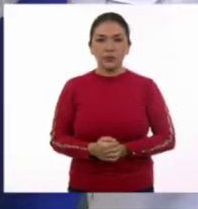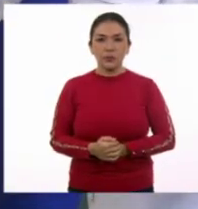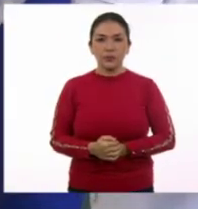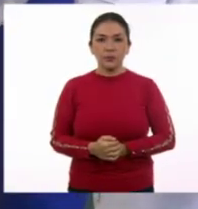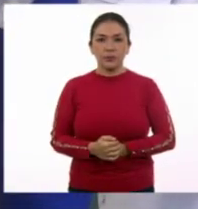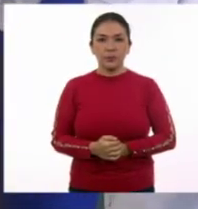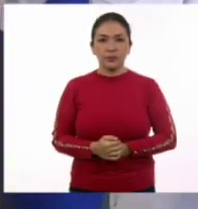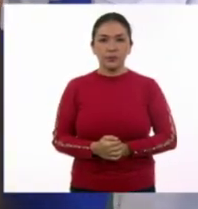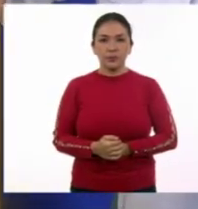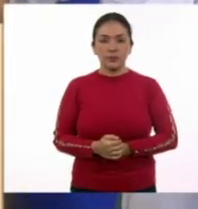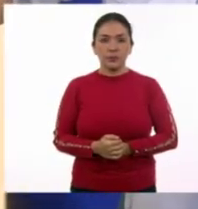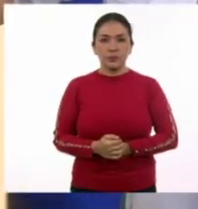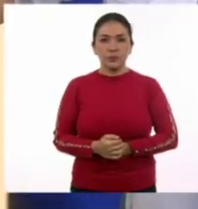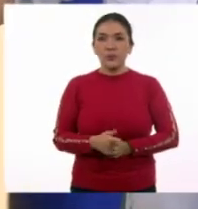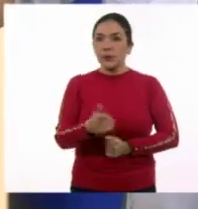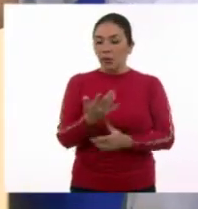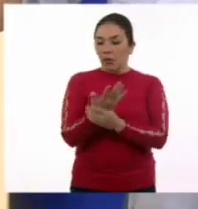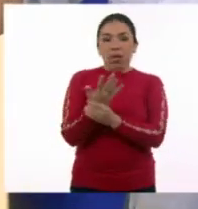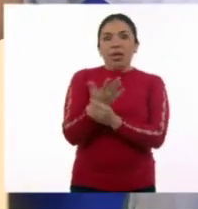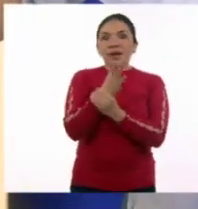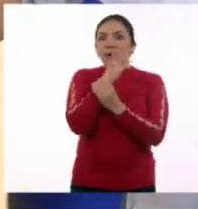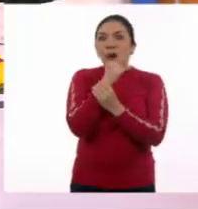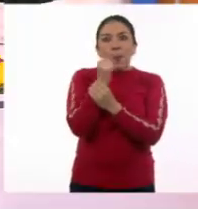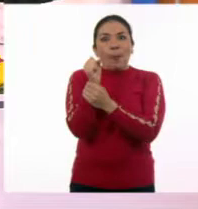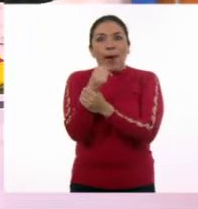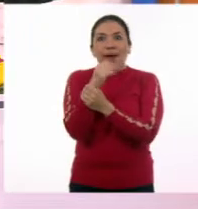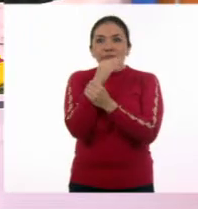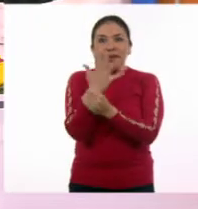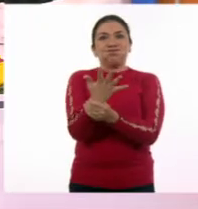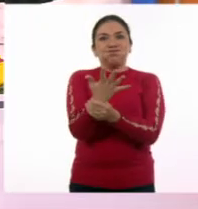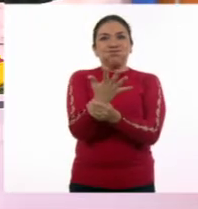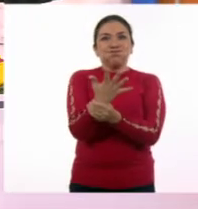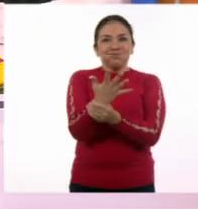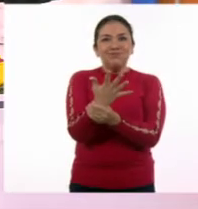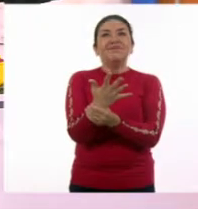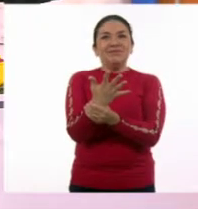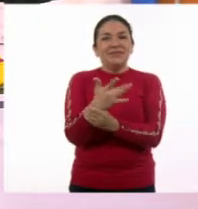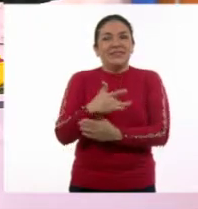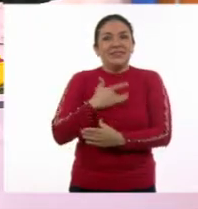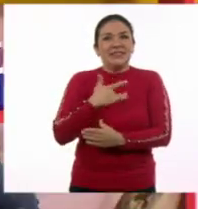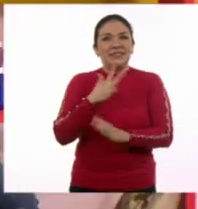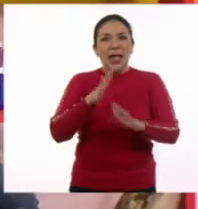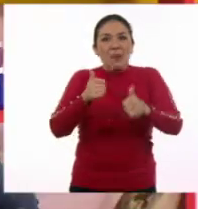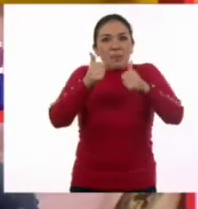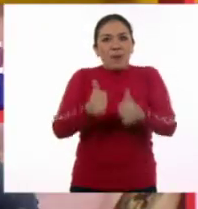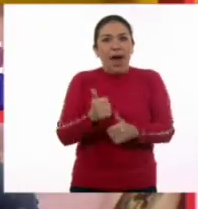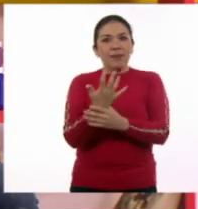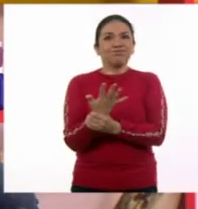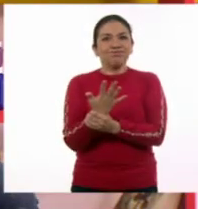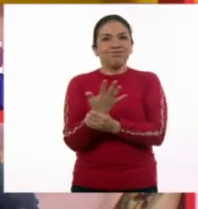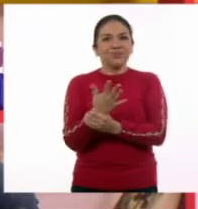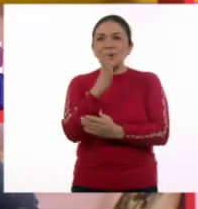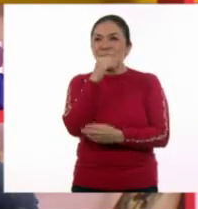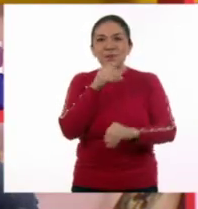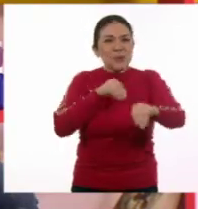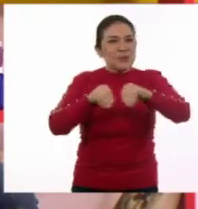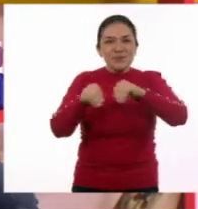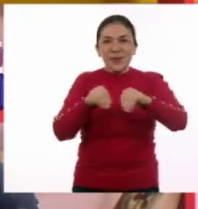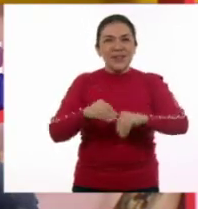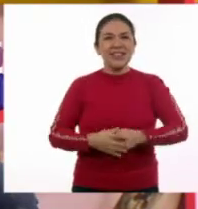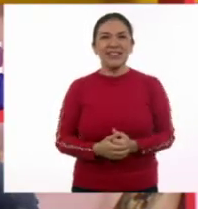vamos terminando la puedes mover cuando el seguro ha quedado inmovilizada ni